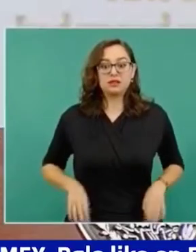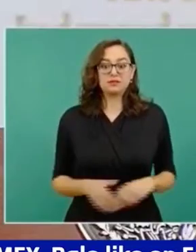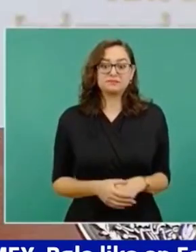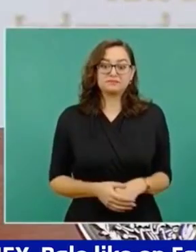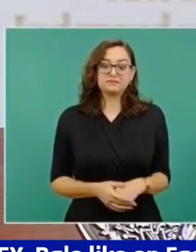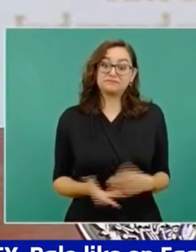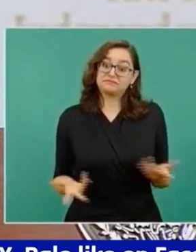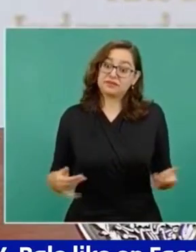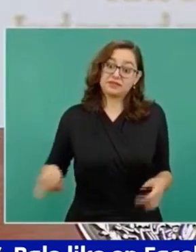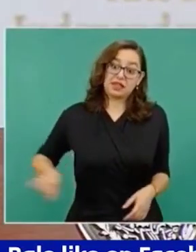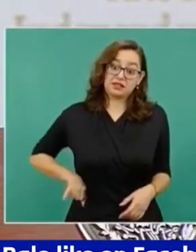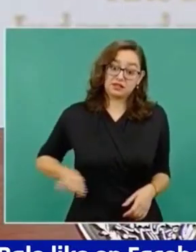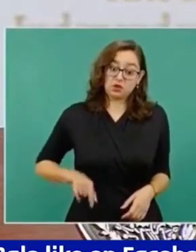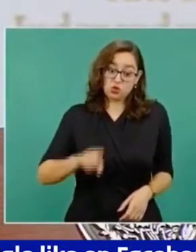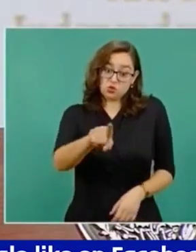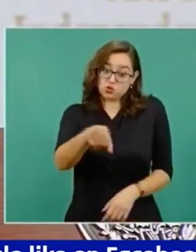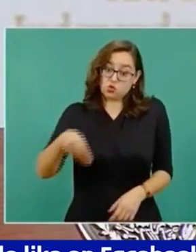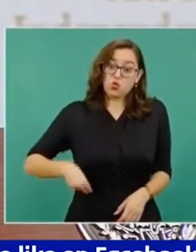tocas?